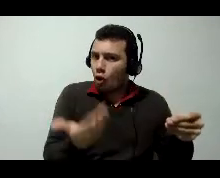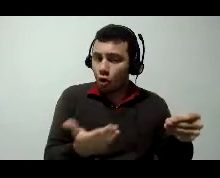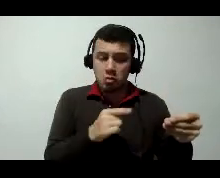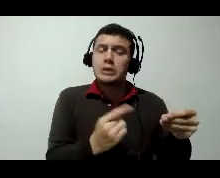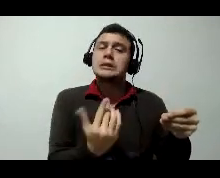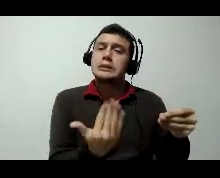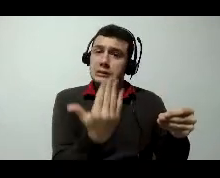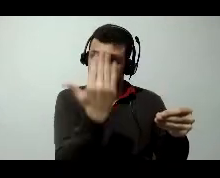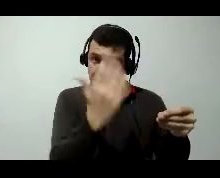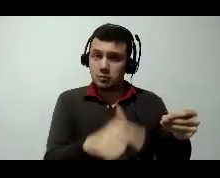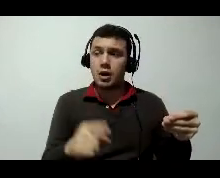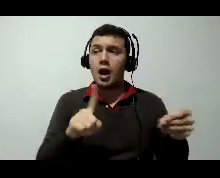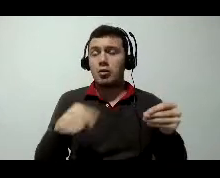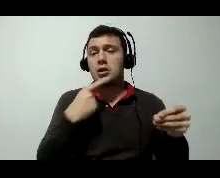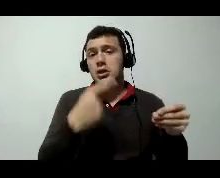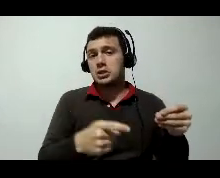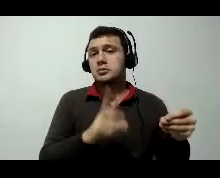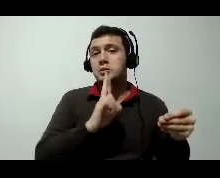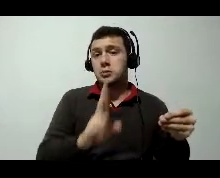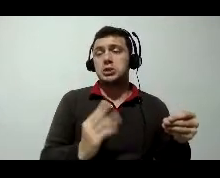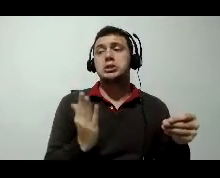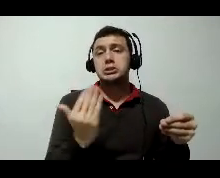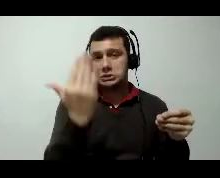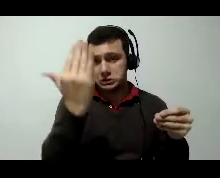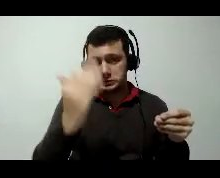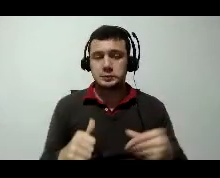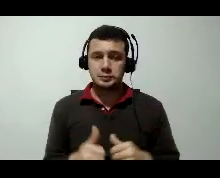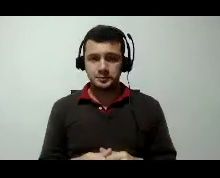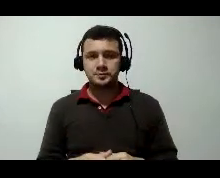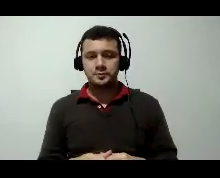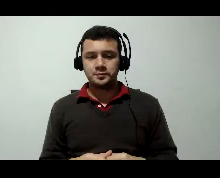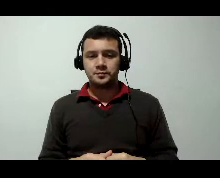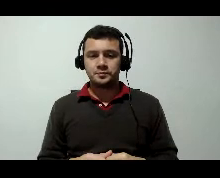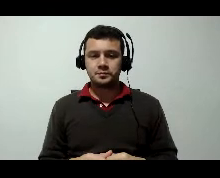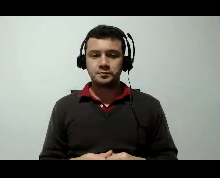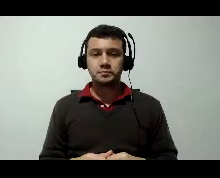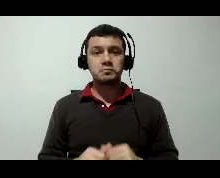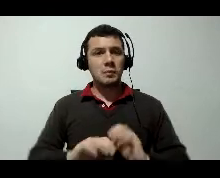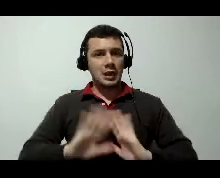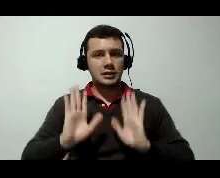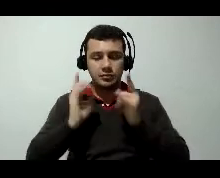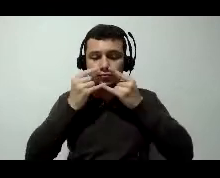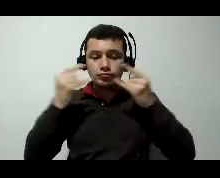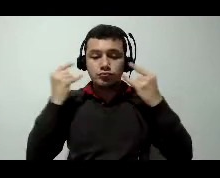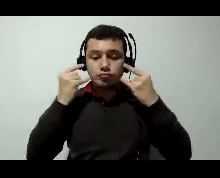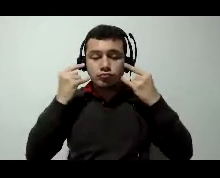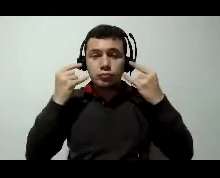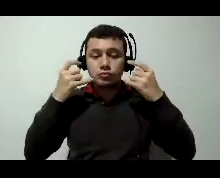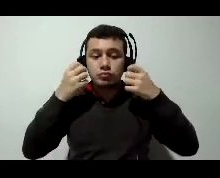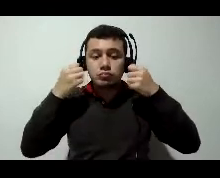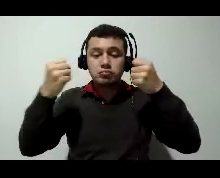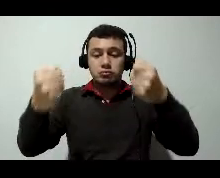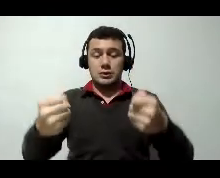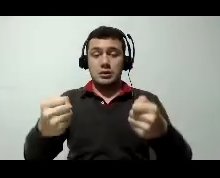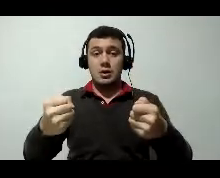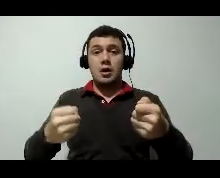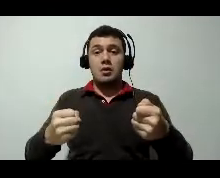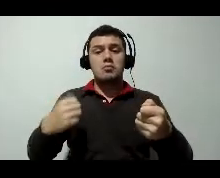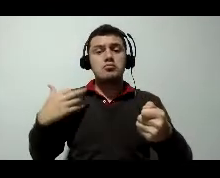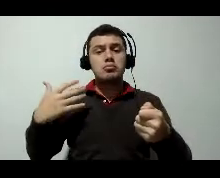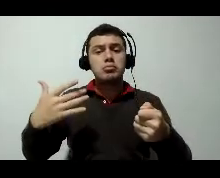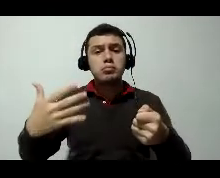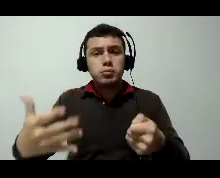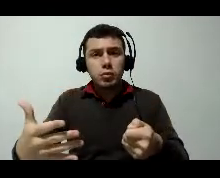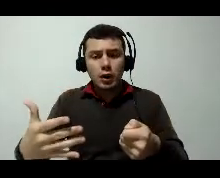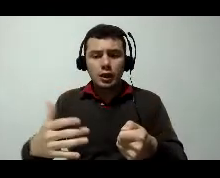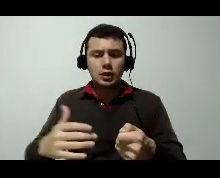por aquí preguntan, les respondo si sirven. Después de retirado el tapabocas, ¿lo puedo utilizar así me lo retire por 10 minutos?